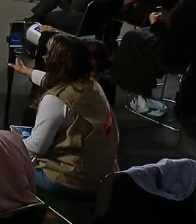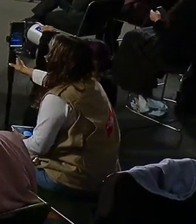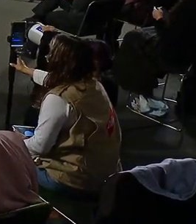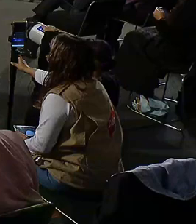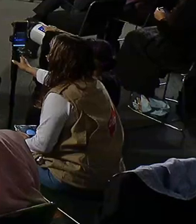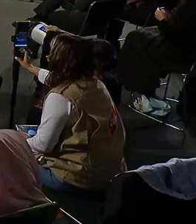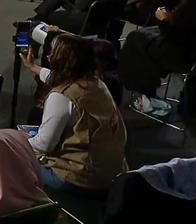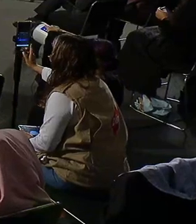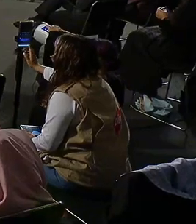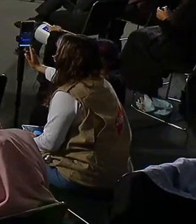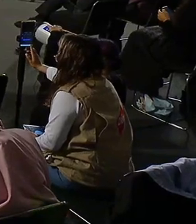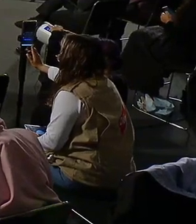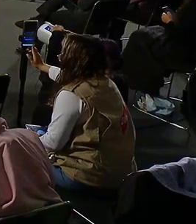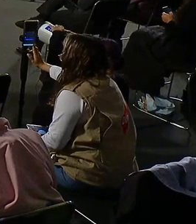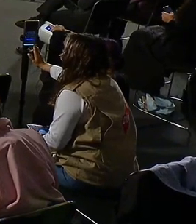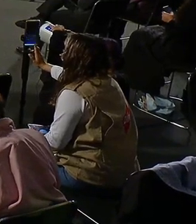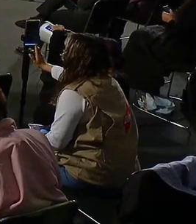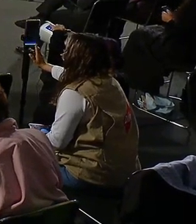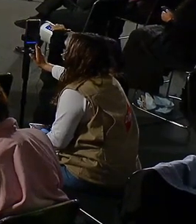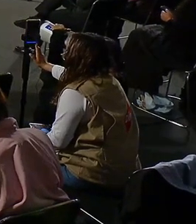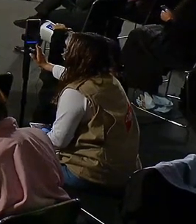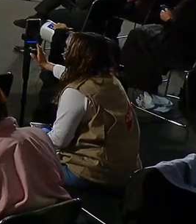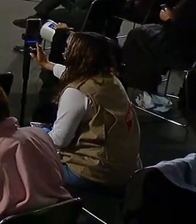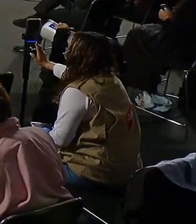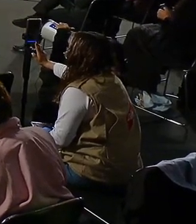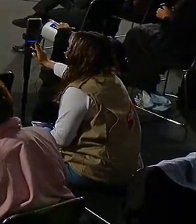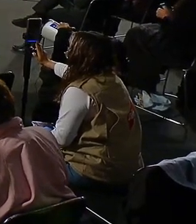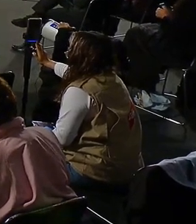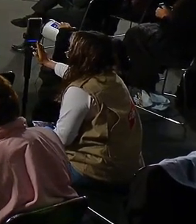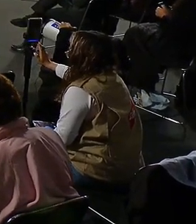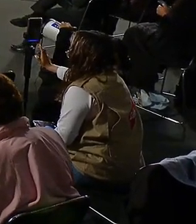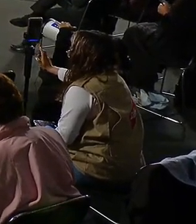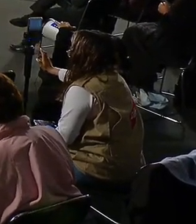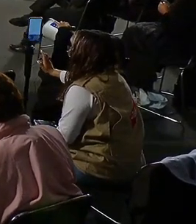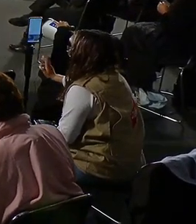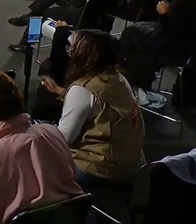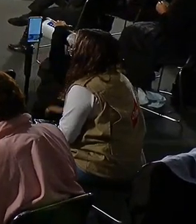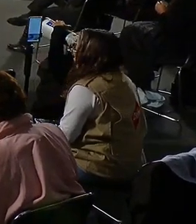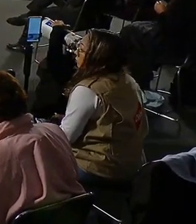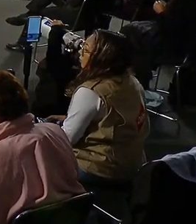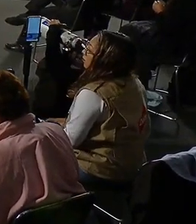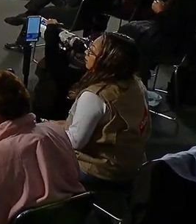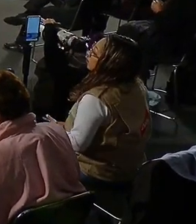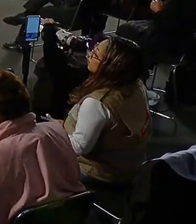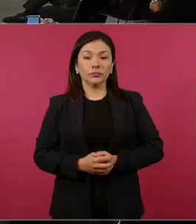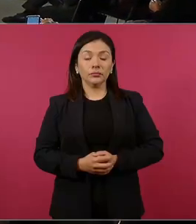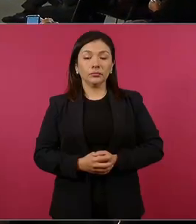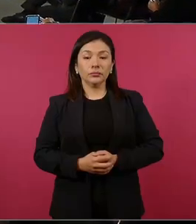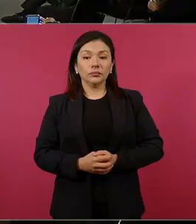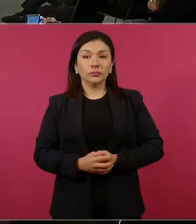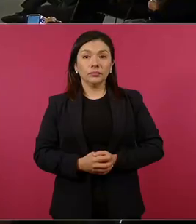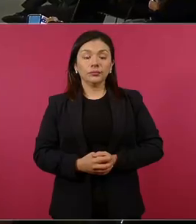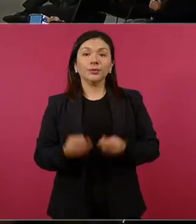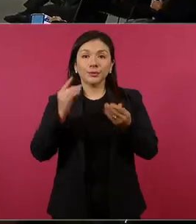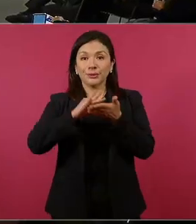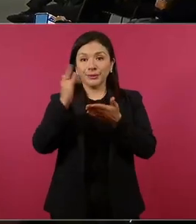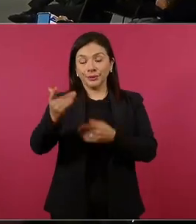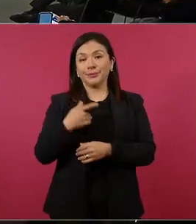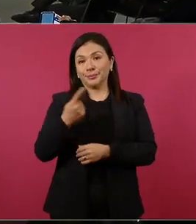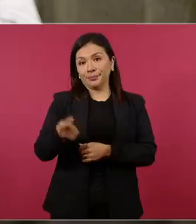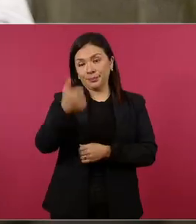de la transformación. Mi nombre es Eliane Valadez, del canal de YouTube Eli TV Oficial,